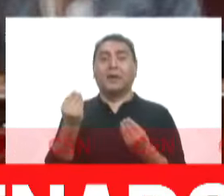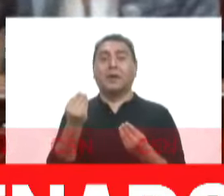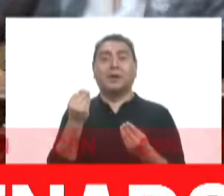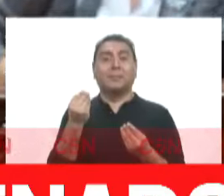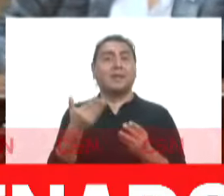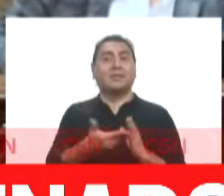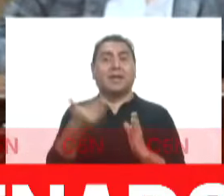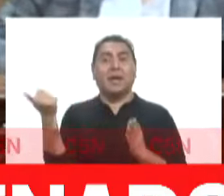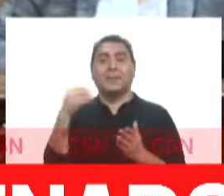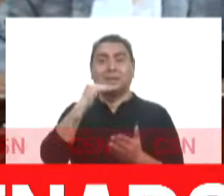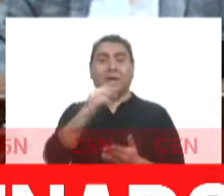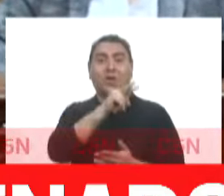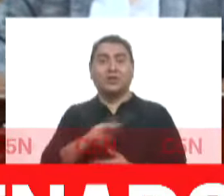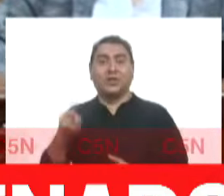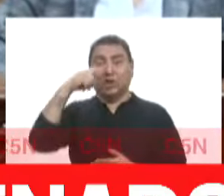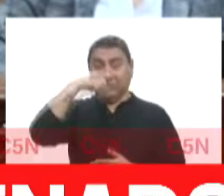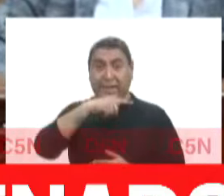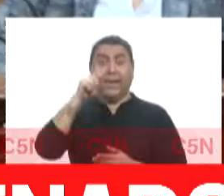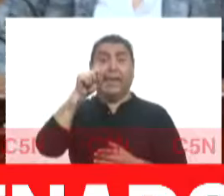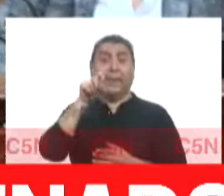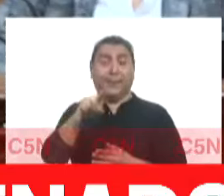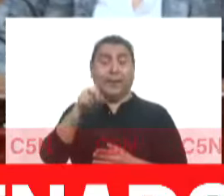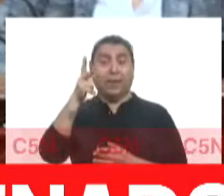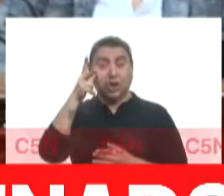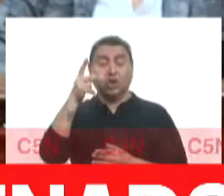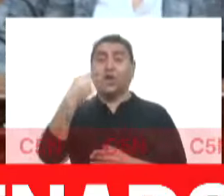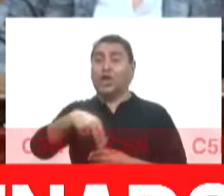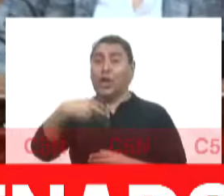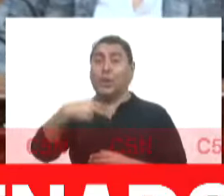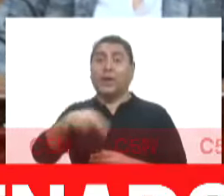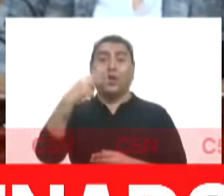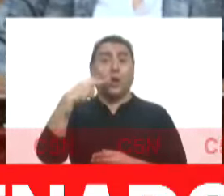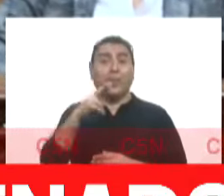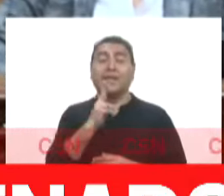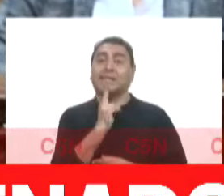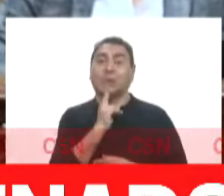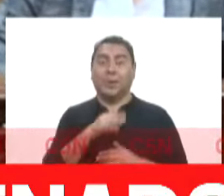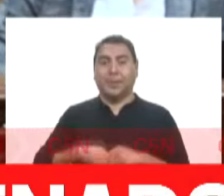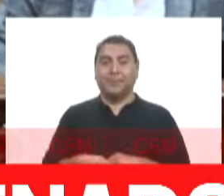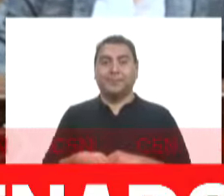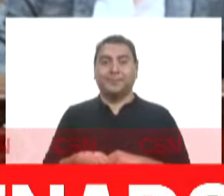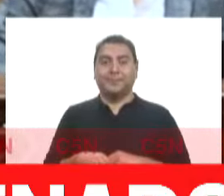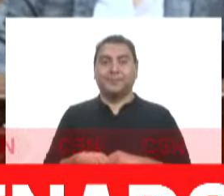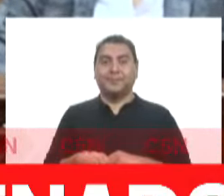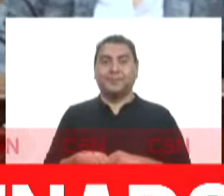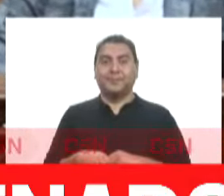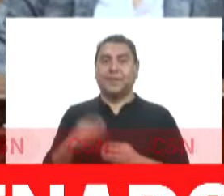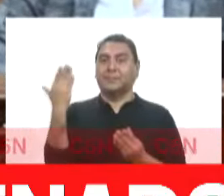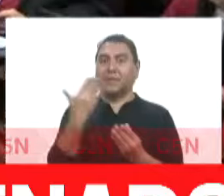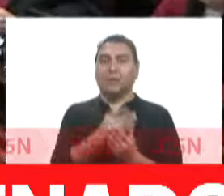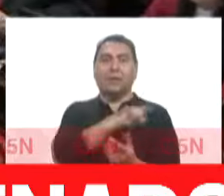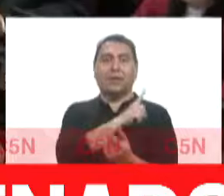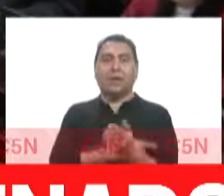retiro del mensaje 207 del 28 de noviembre del 2019. Expediente Poder